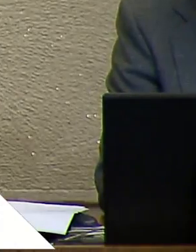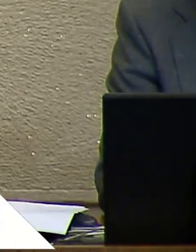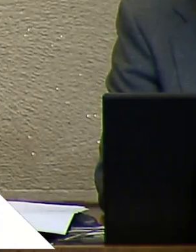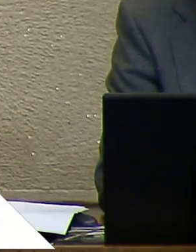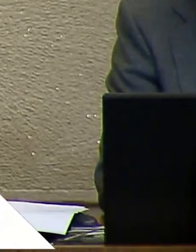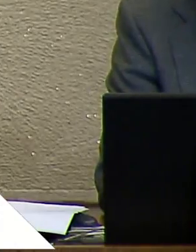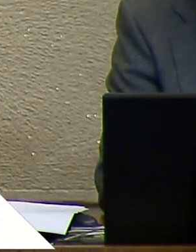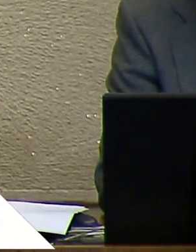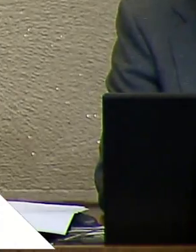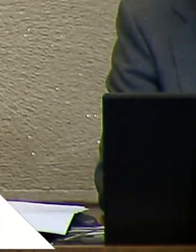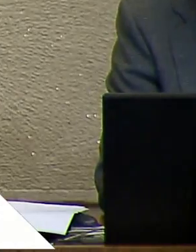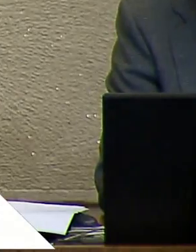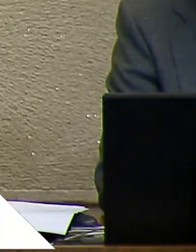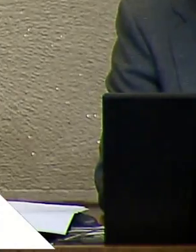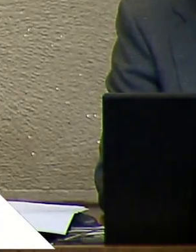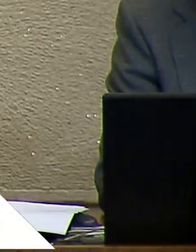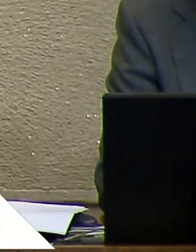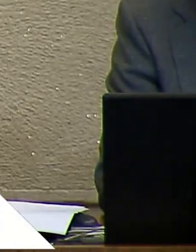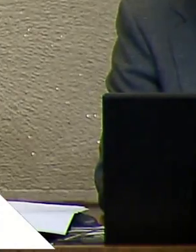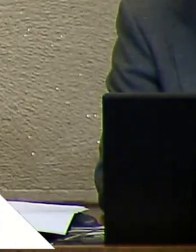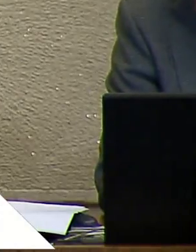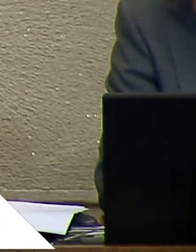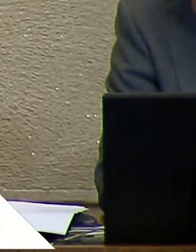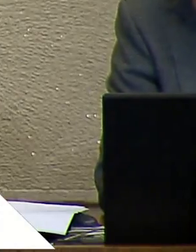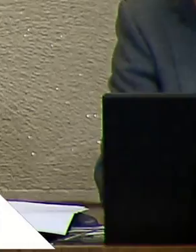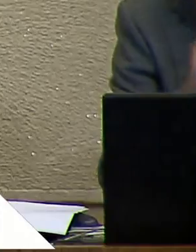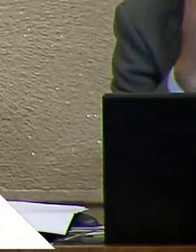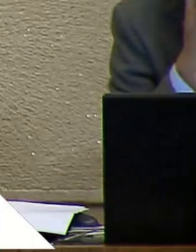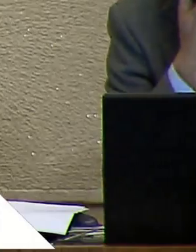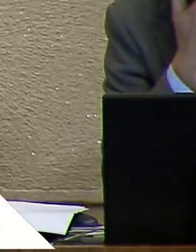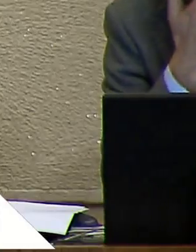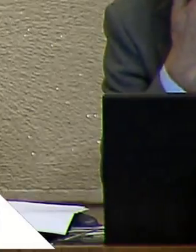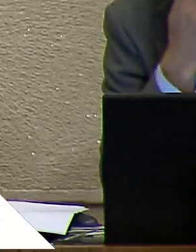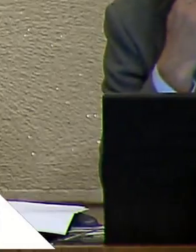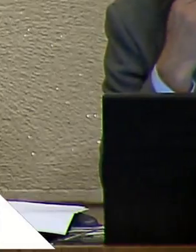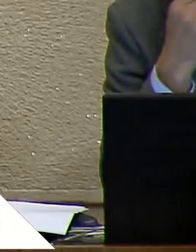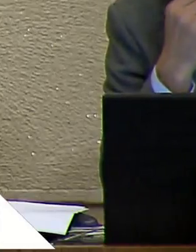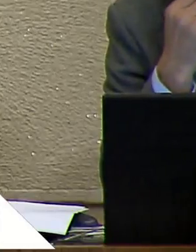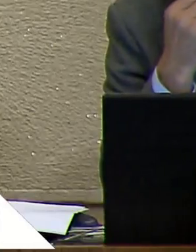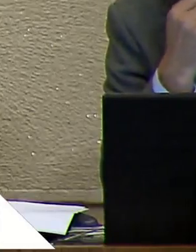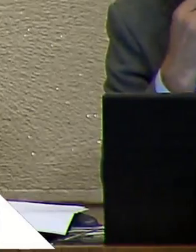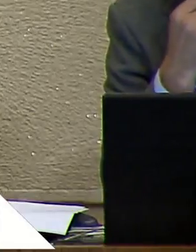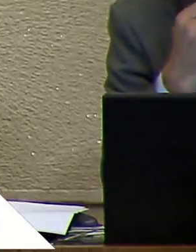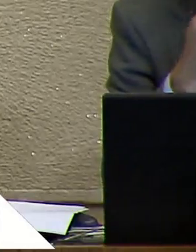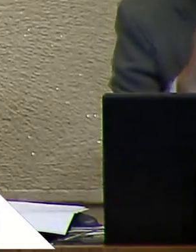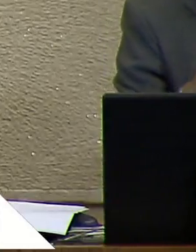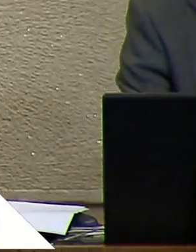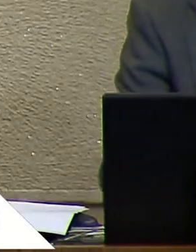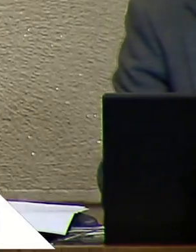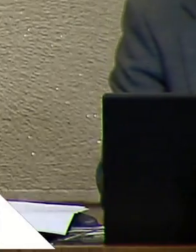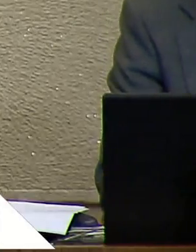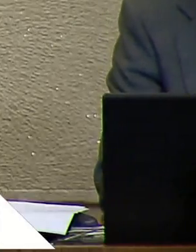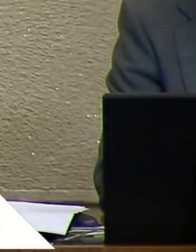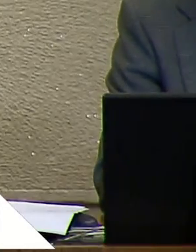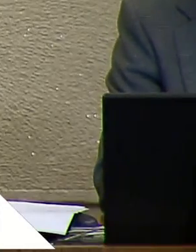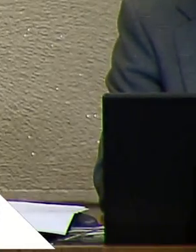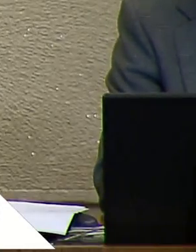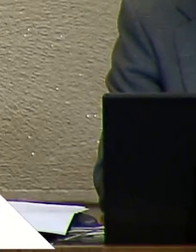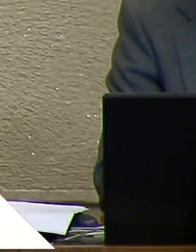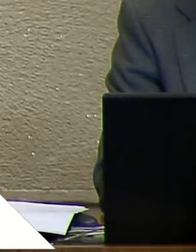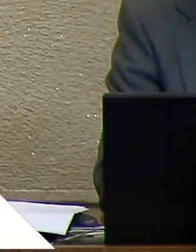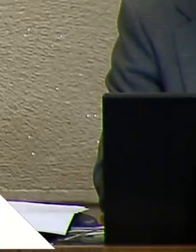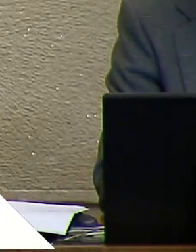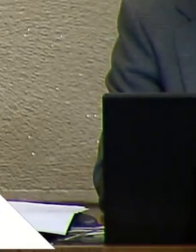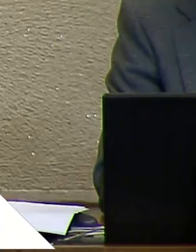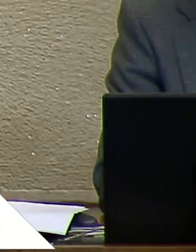cliente accionara yo sé y los he escuchado atentamente que hay quienes dicen